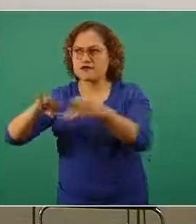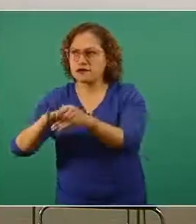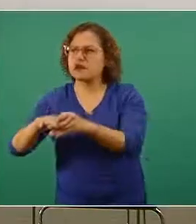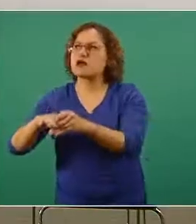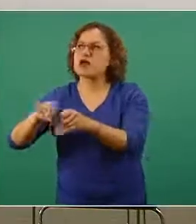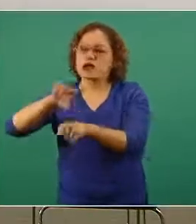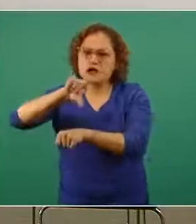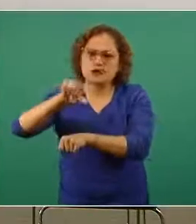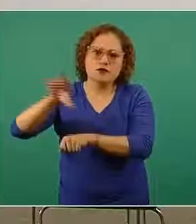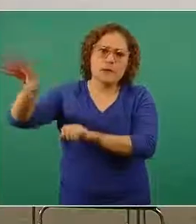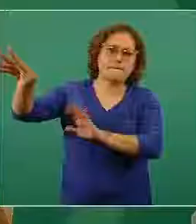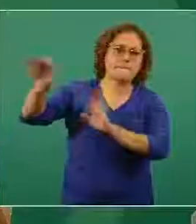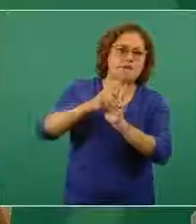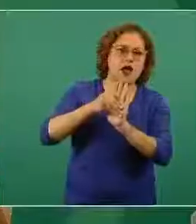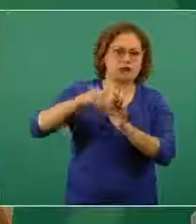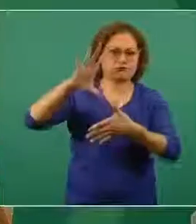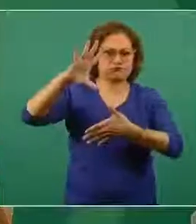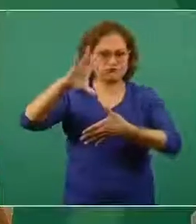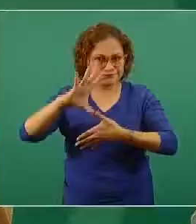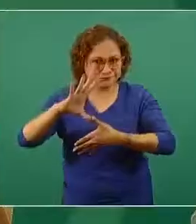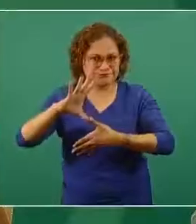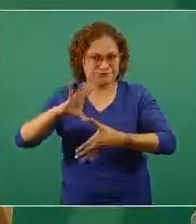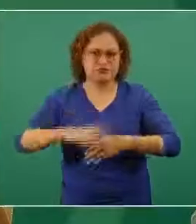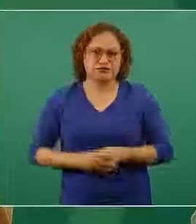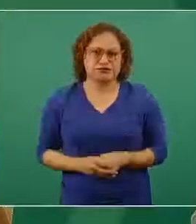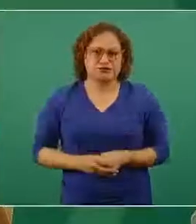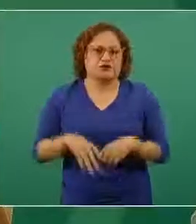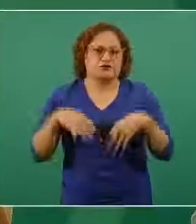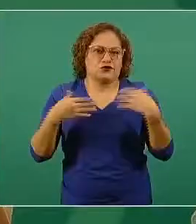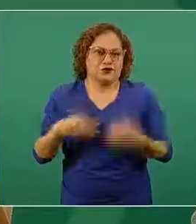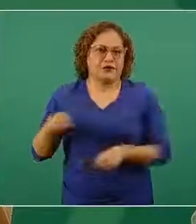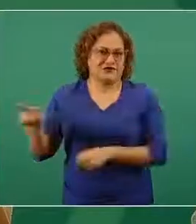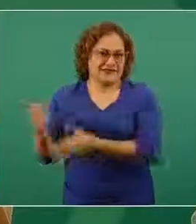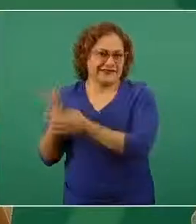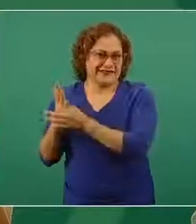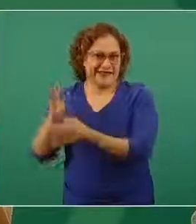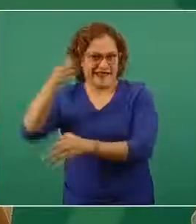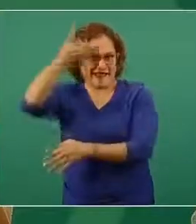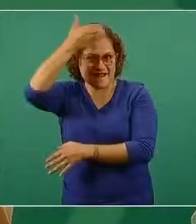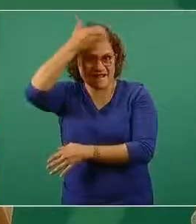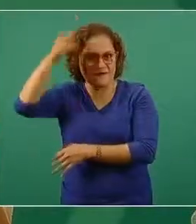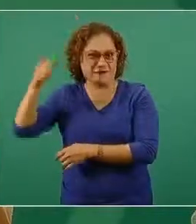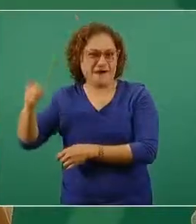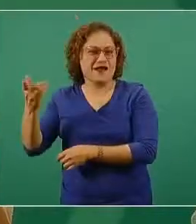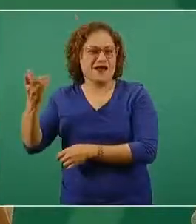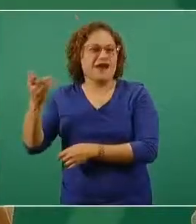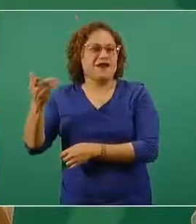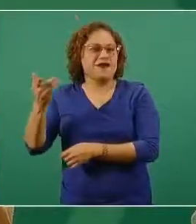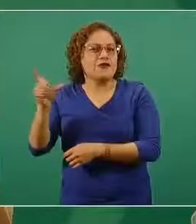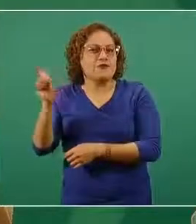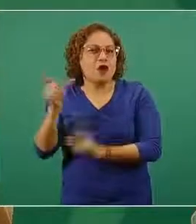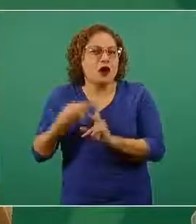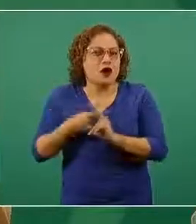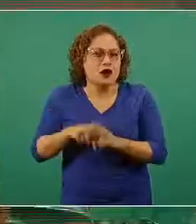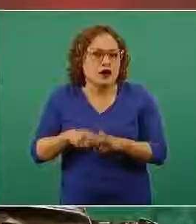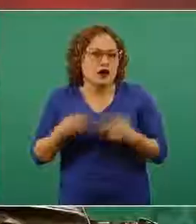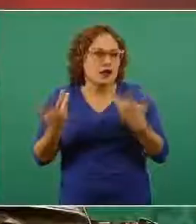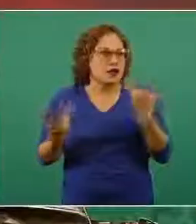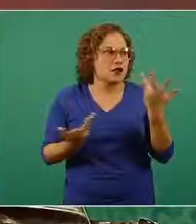América, en este periodo de importación viral. Él decía, estábamos a la expectativa de cómo estaba llegando en este tenor,